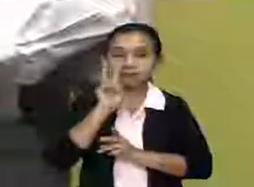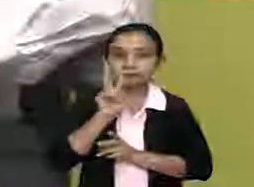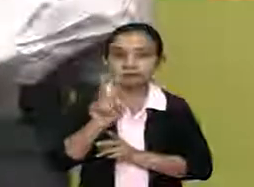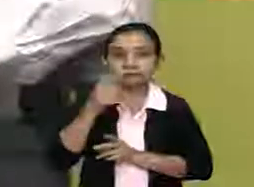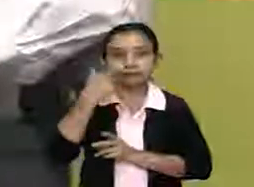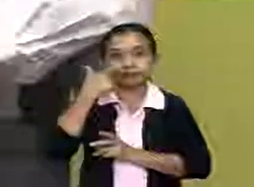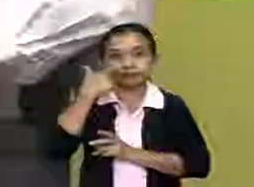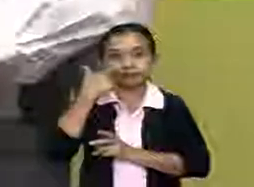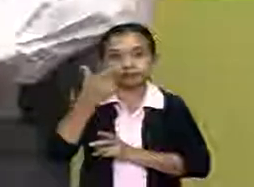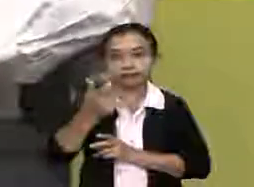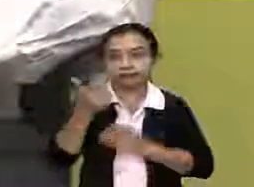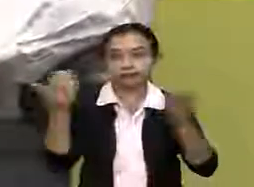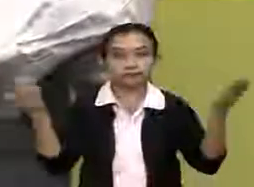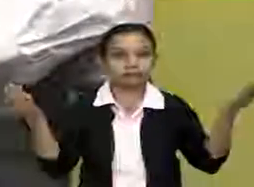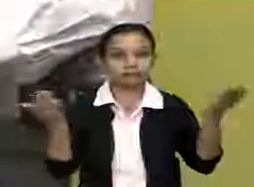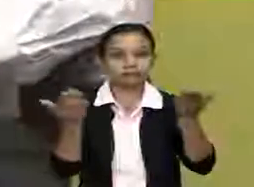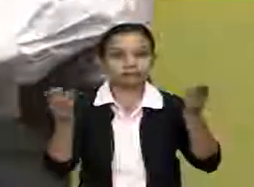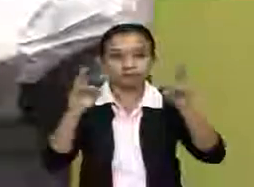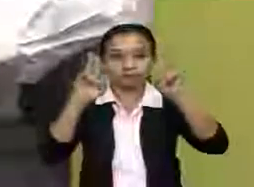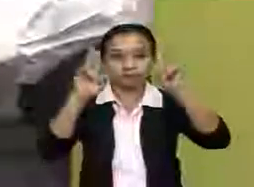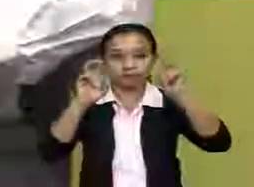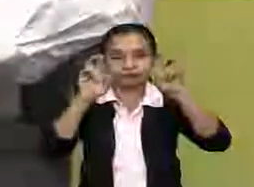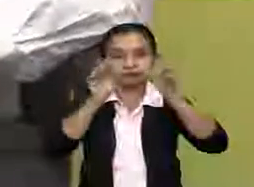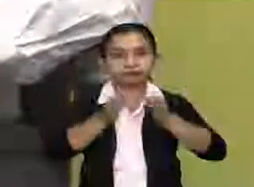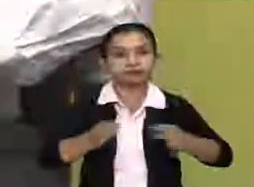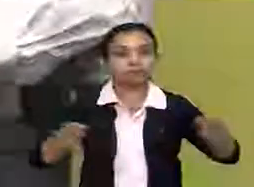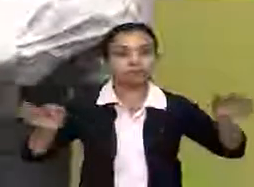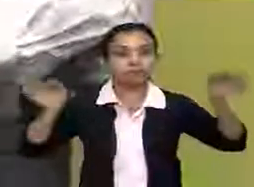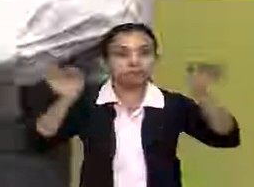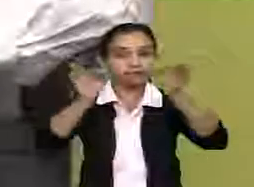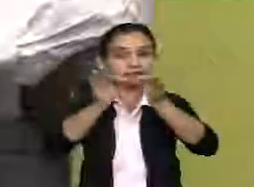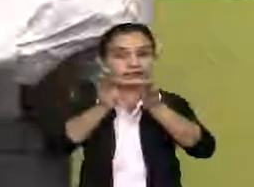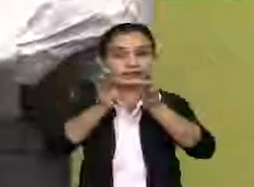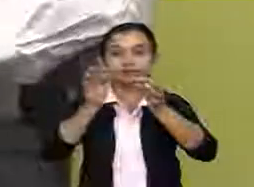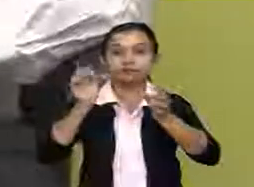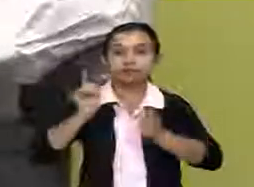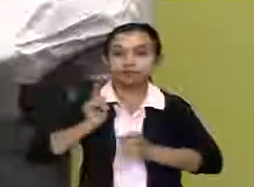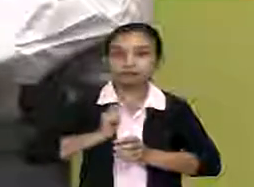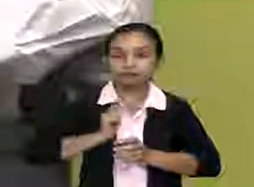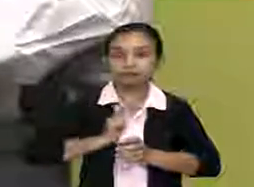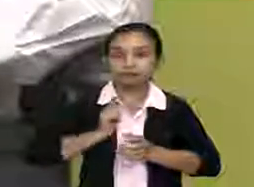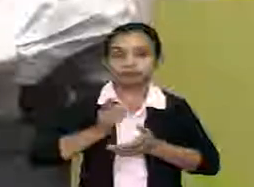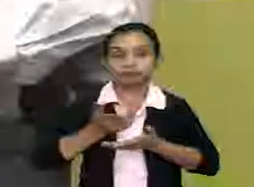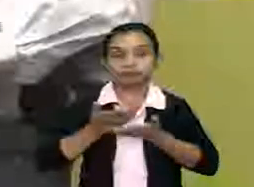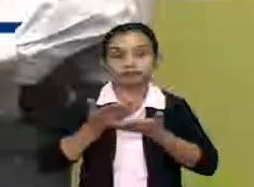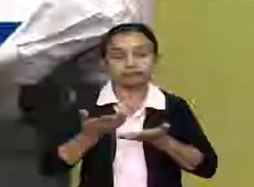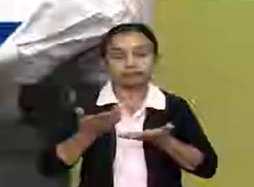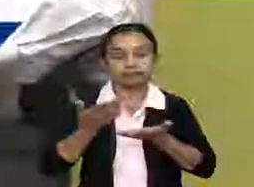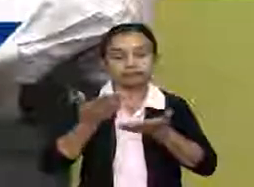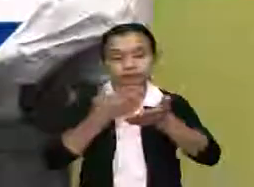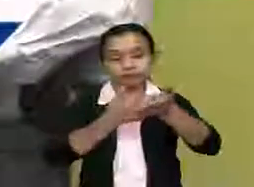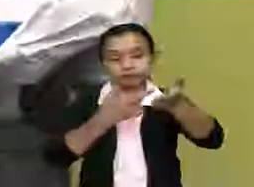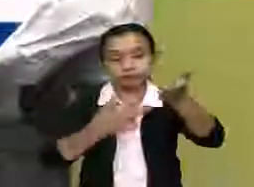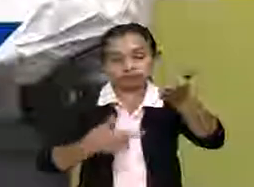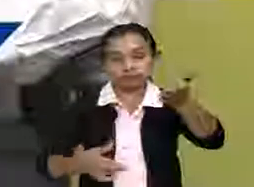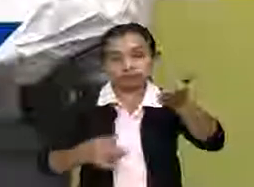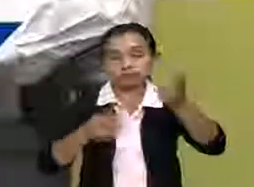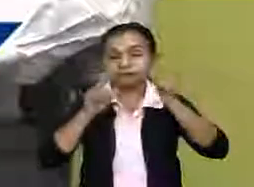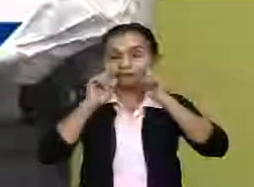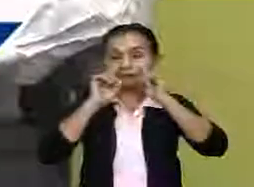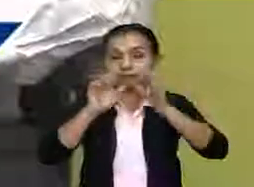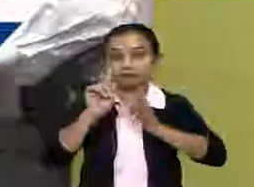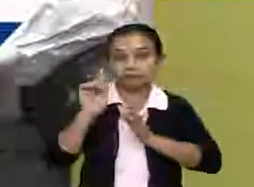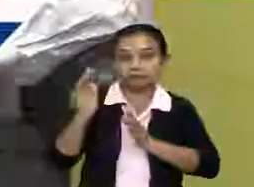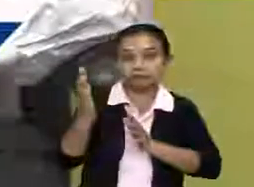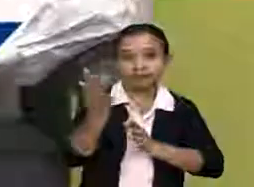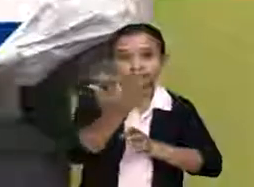sobre un tema de relevancia como es garantizar el suministro adecuado de sangre segura para todas